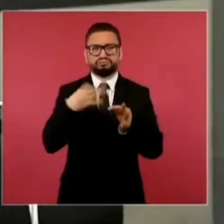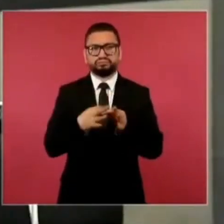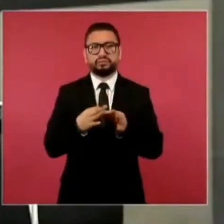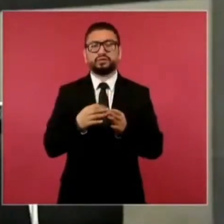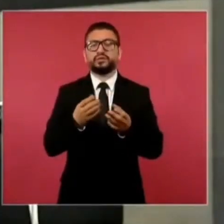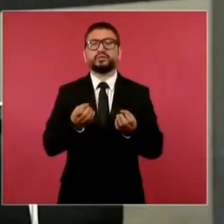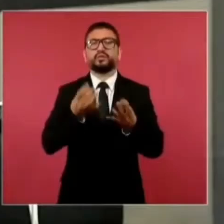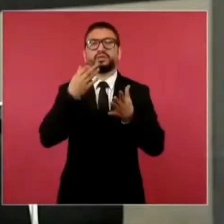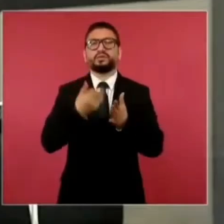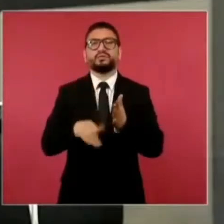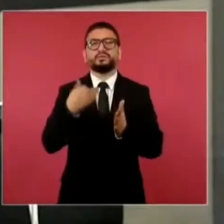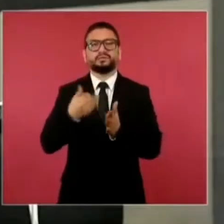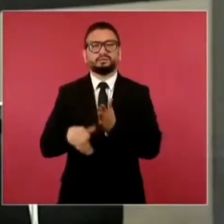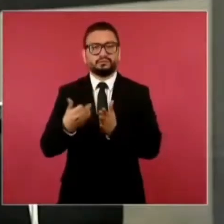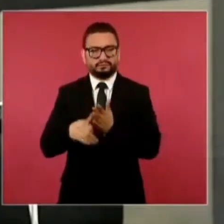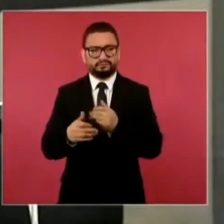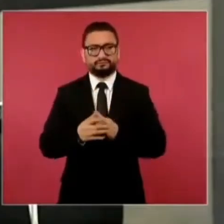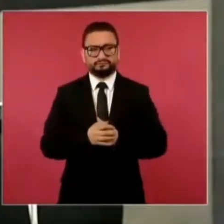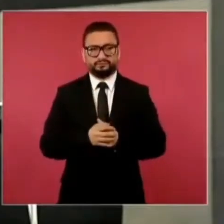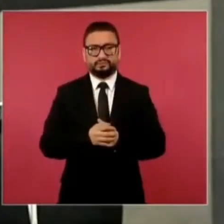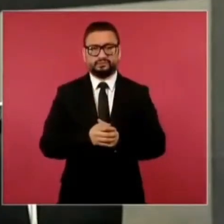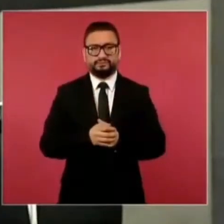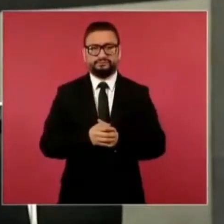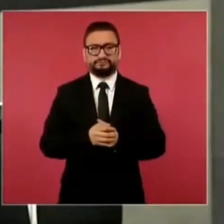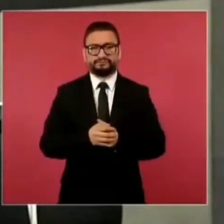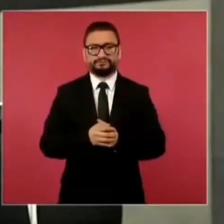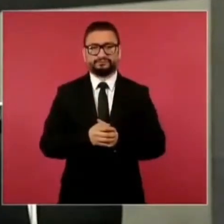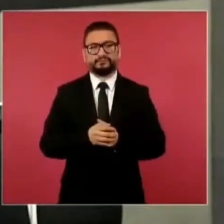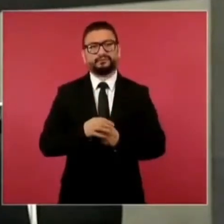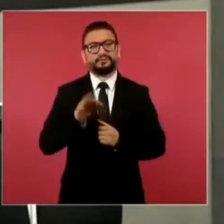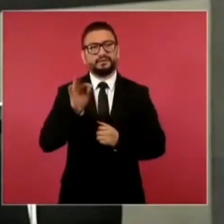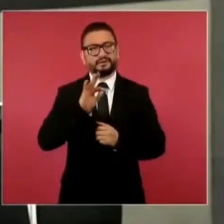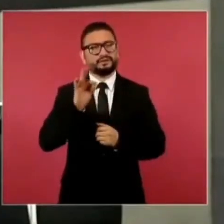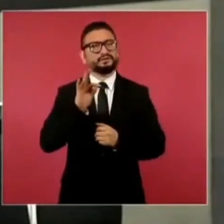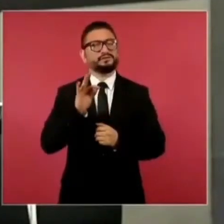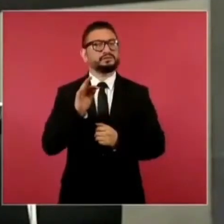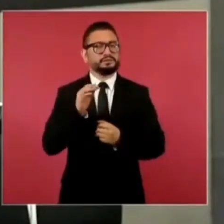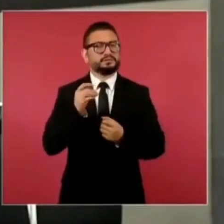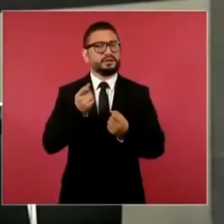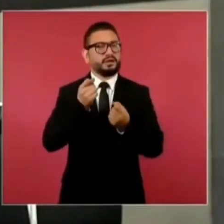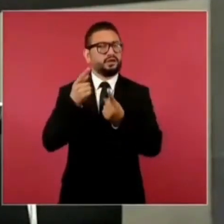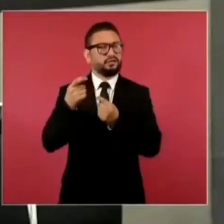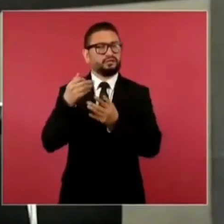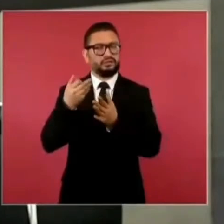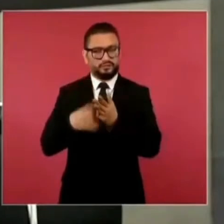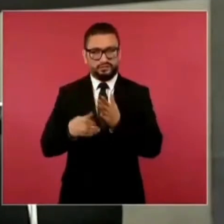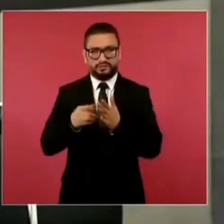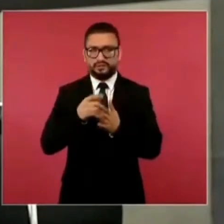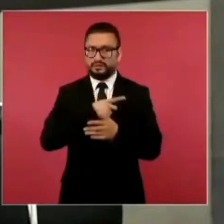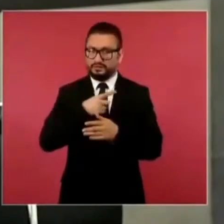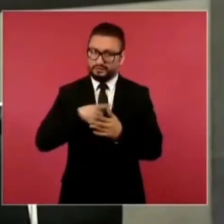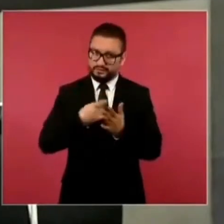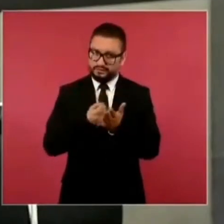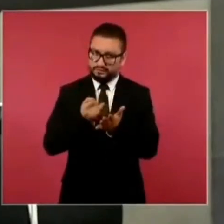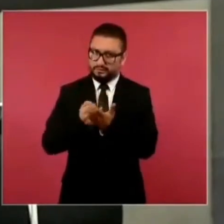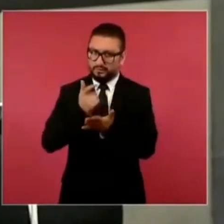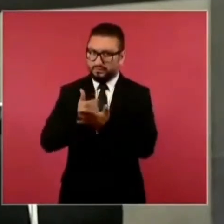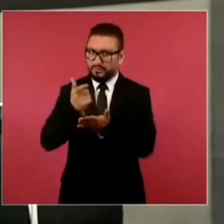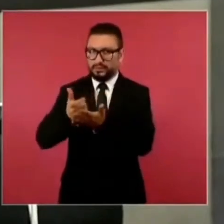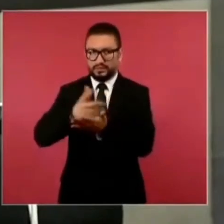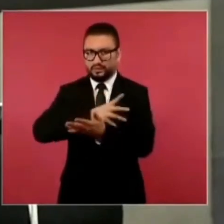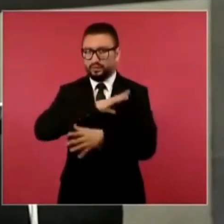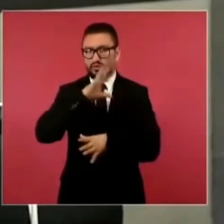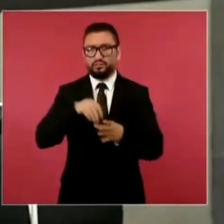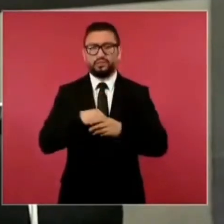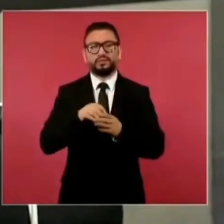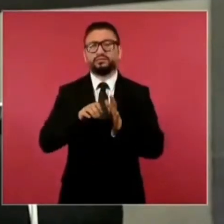faltarían precisamente pues, a lo mejor a lo mejor se alcanza a cobrarles antes de que finalice el sexenio? Ahí